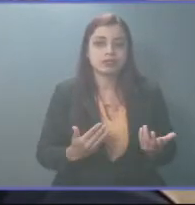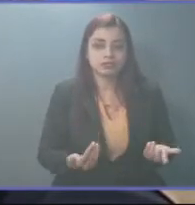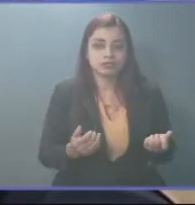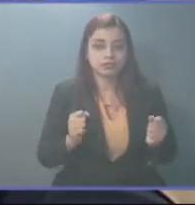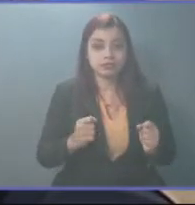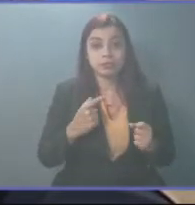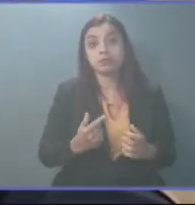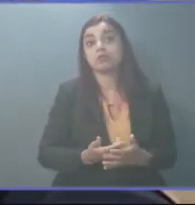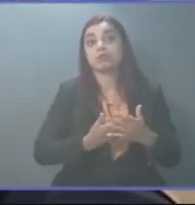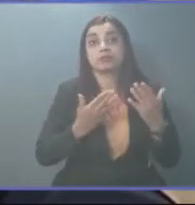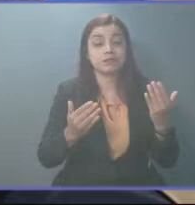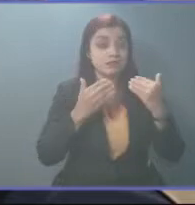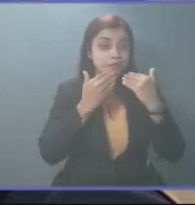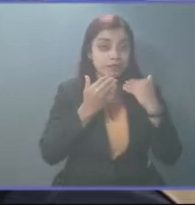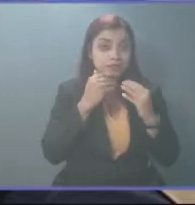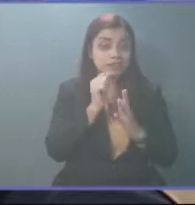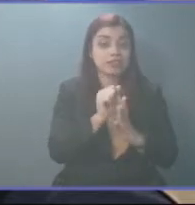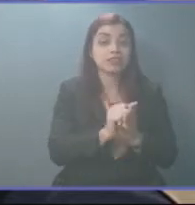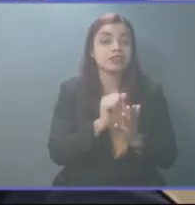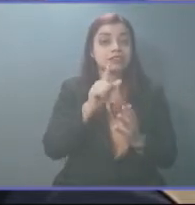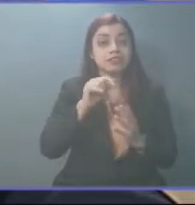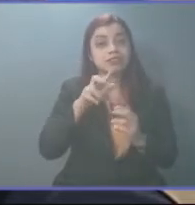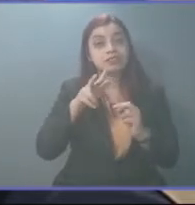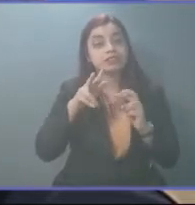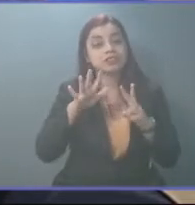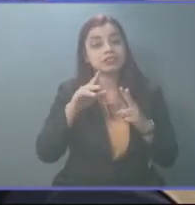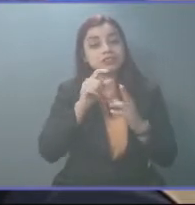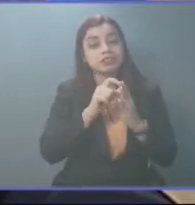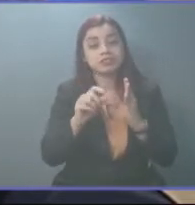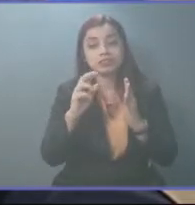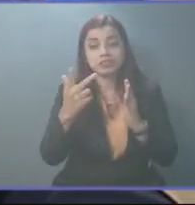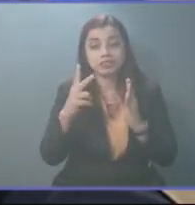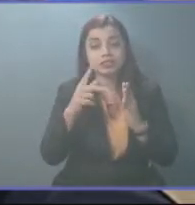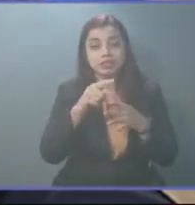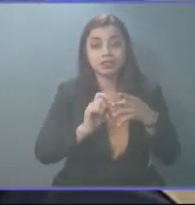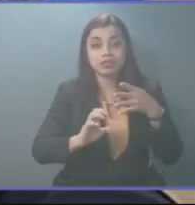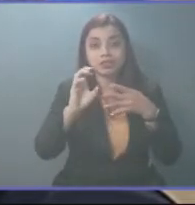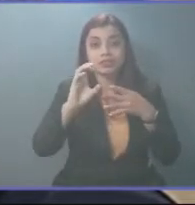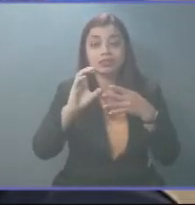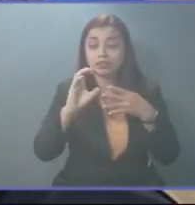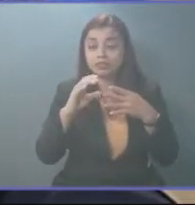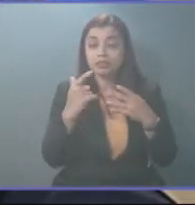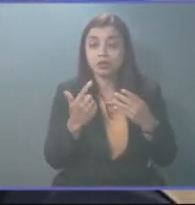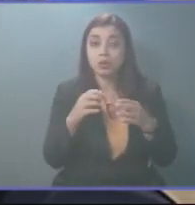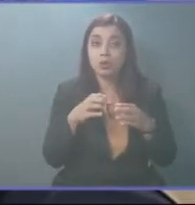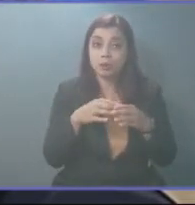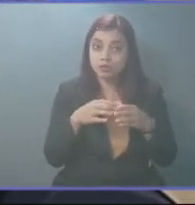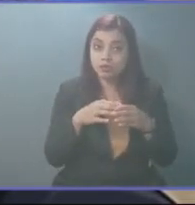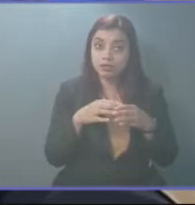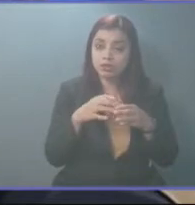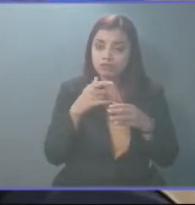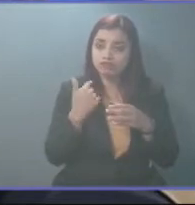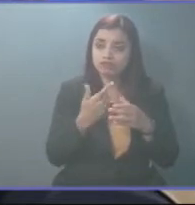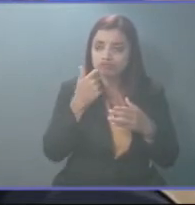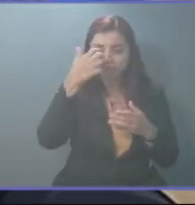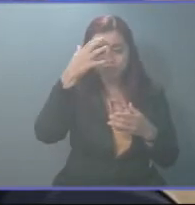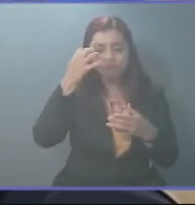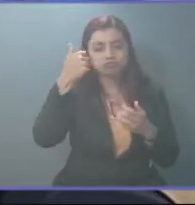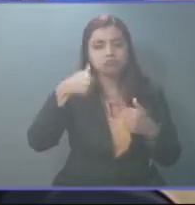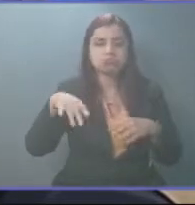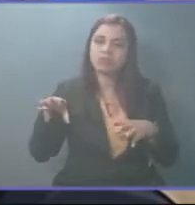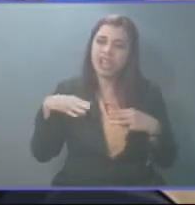expuestas y con base en el artículo 137, inciso 3 de la Constitución de la República, La comisión que suscribe considera procedente